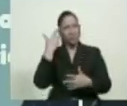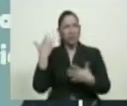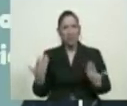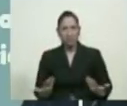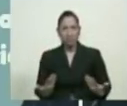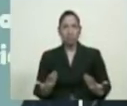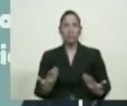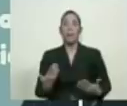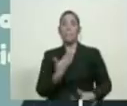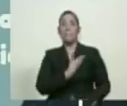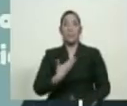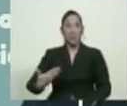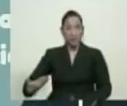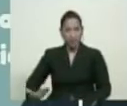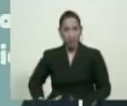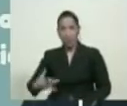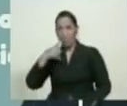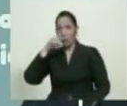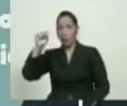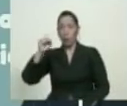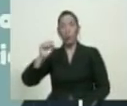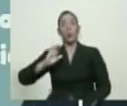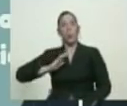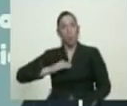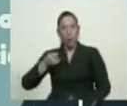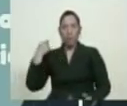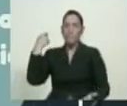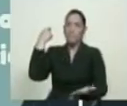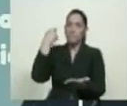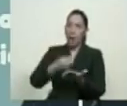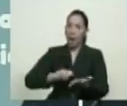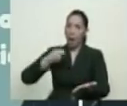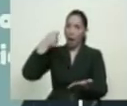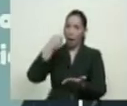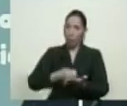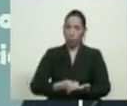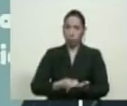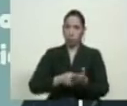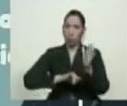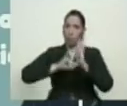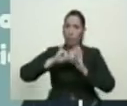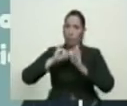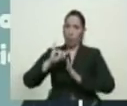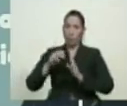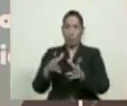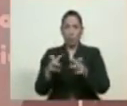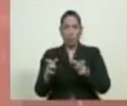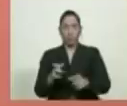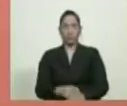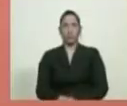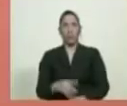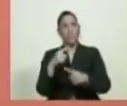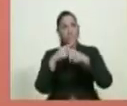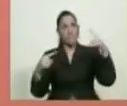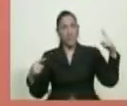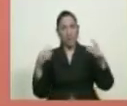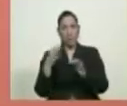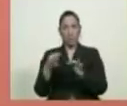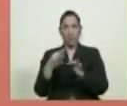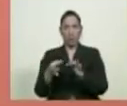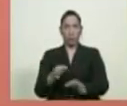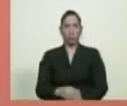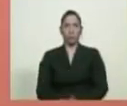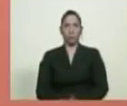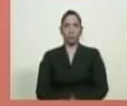el presidente Nicolás Maduro les cancele el aumento salarial correspondiente al medio petro de salario mínimo,